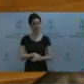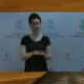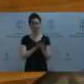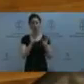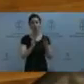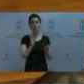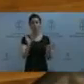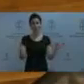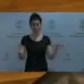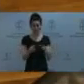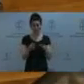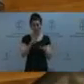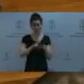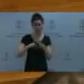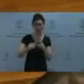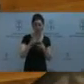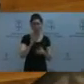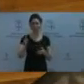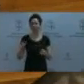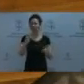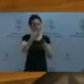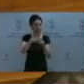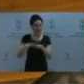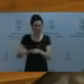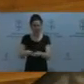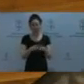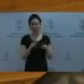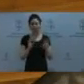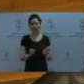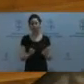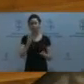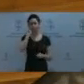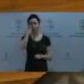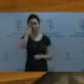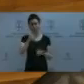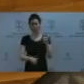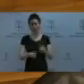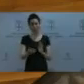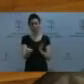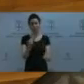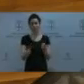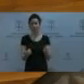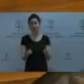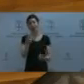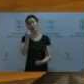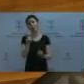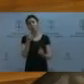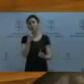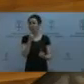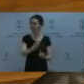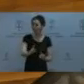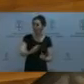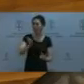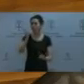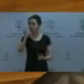Popular en cuanto a la descarbonificación. Y es verdad que existían. Y existían y eran manifiestas. El ministro de